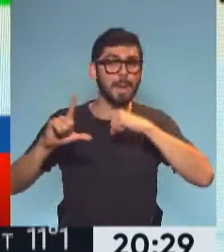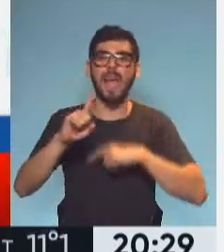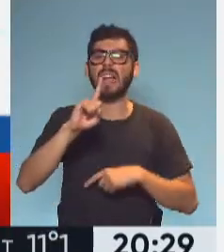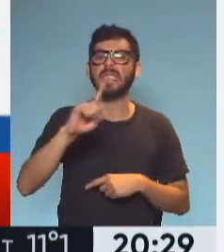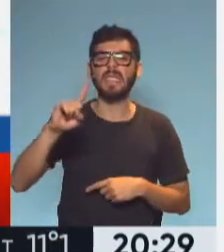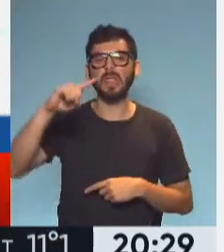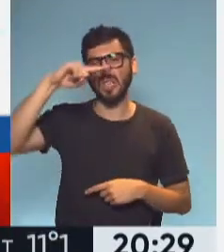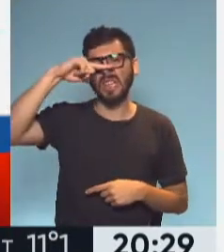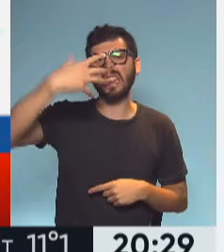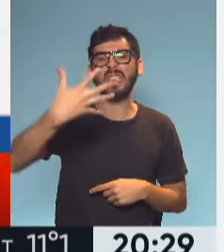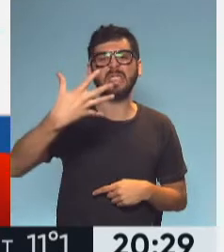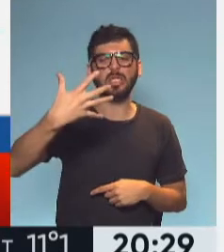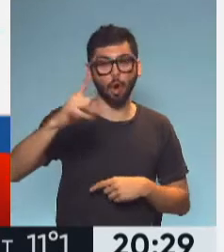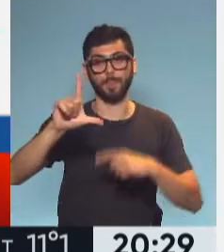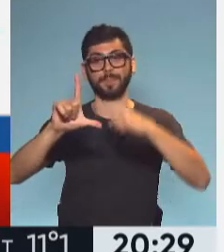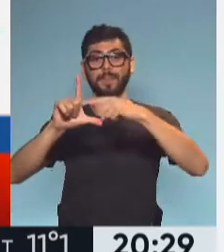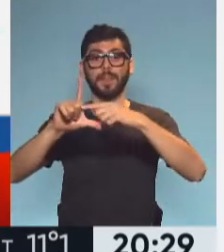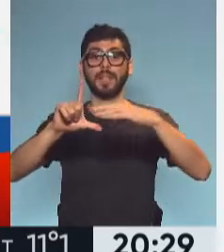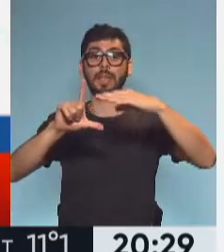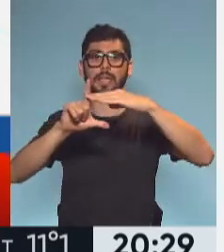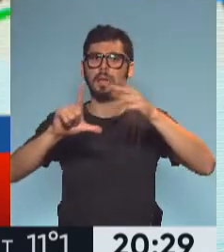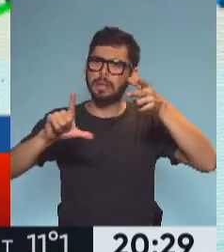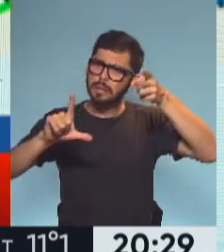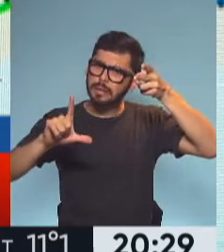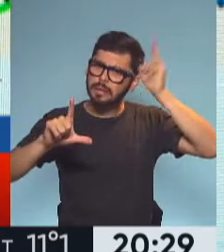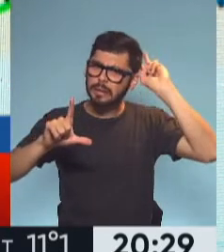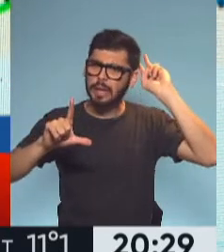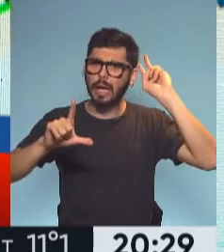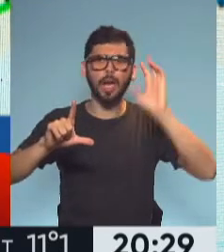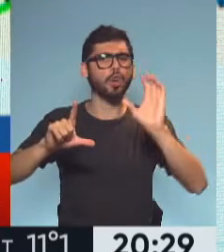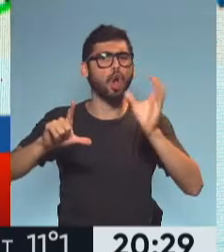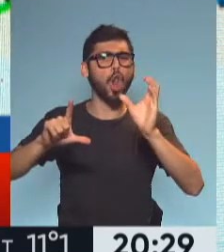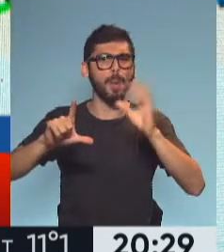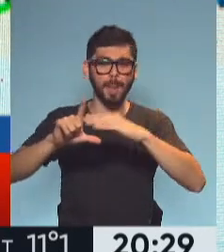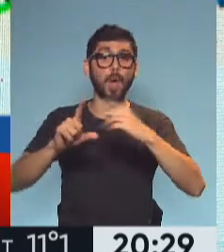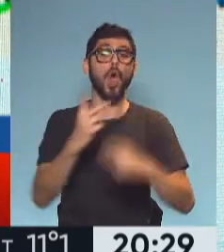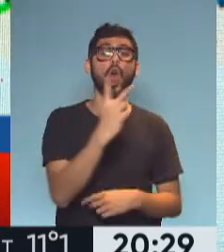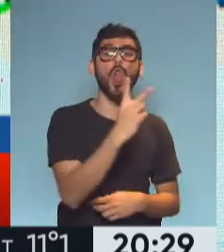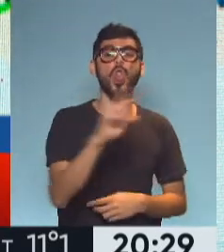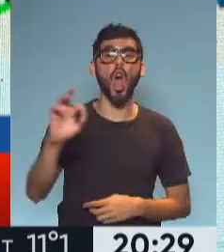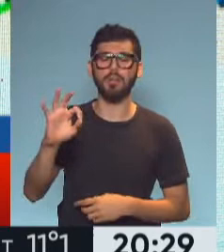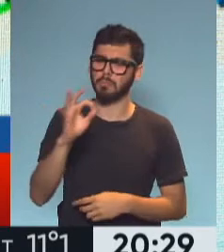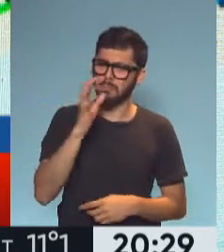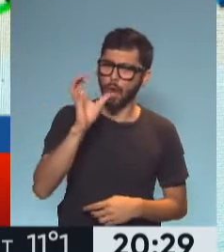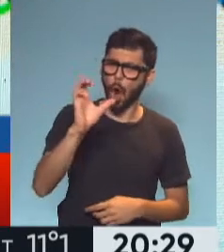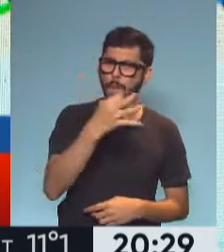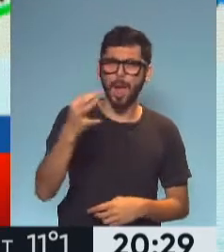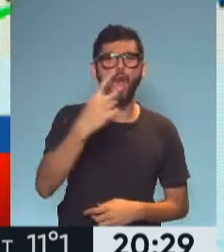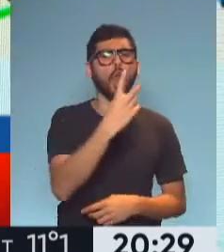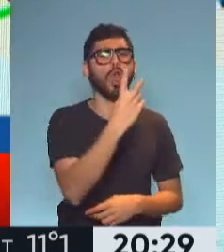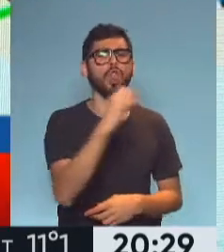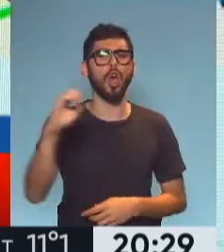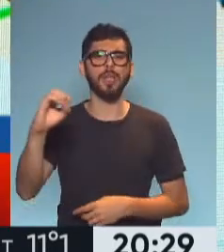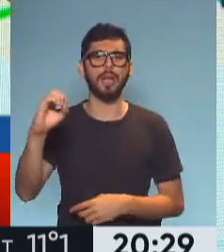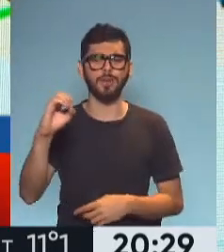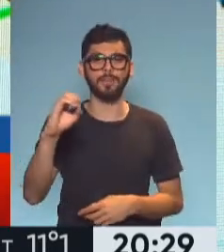¿Sí? Esto, fíjese, Chile y esto no me acuerdo de quién es. Es Colombia, me parece. 200. Pues sí, parece Colombia. Sí, sí, sí, es Colombia. Yo las